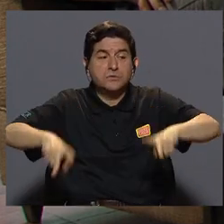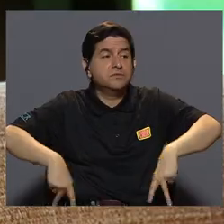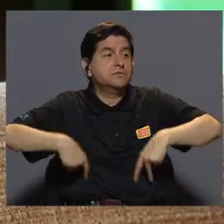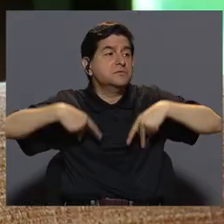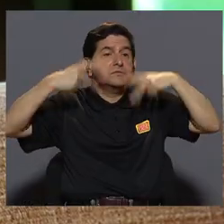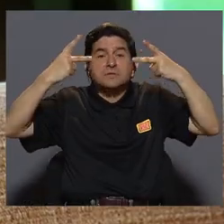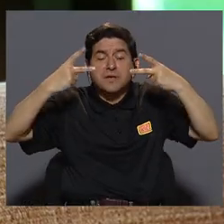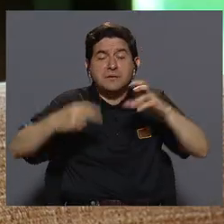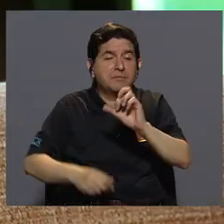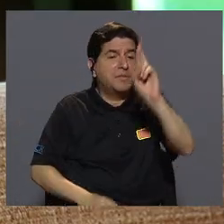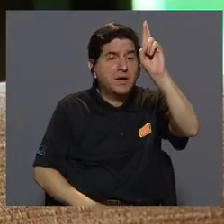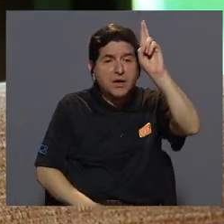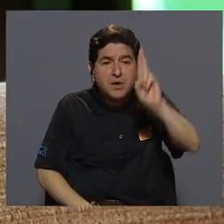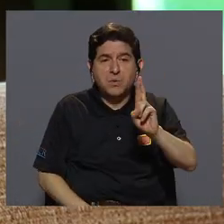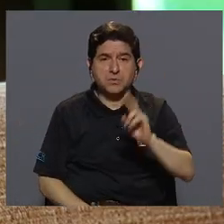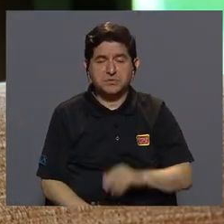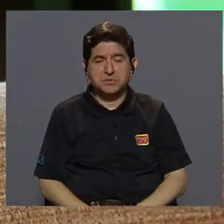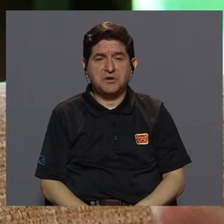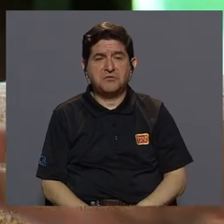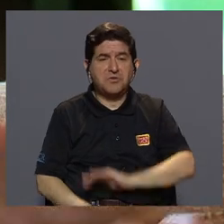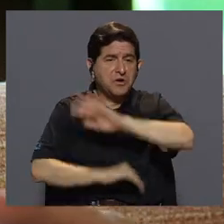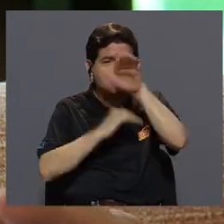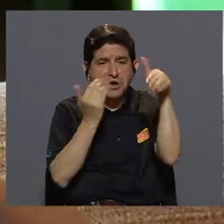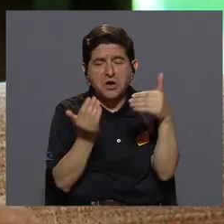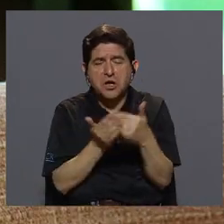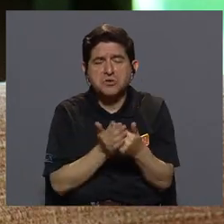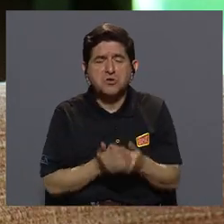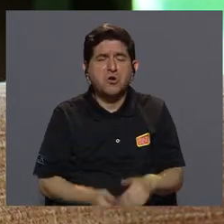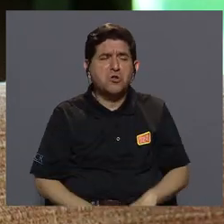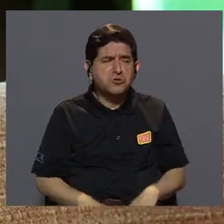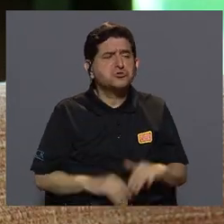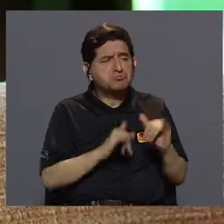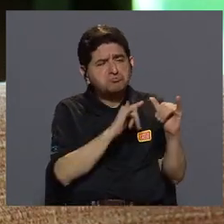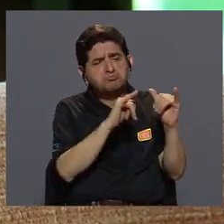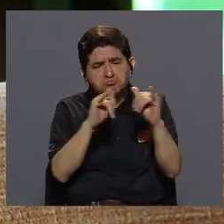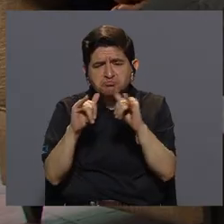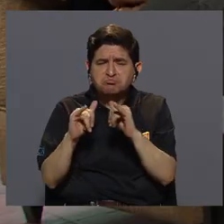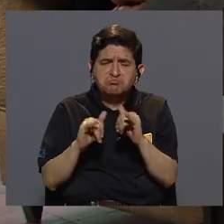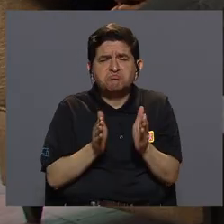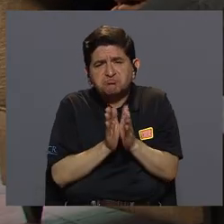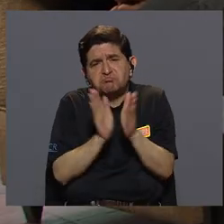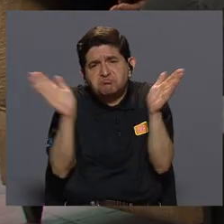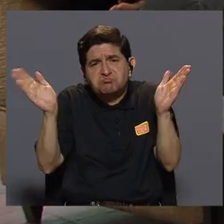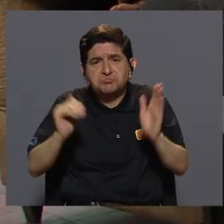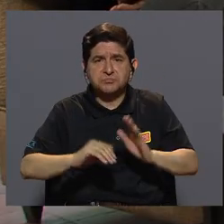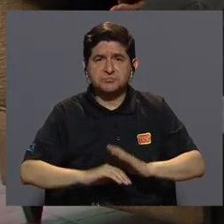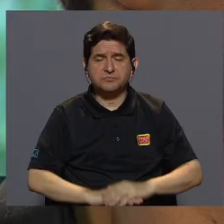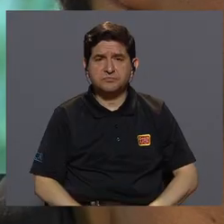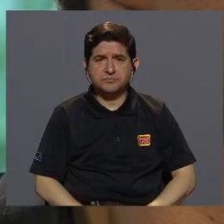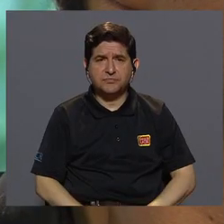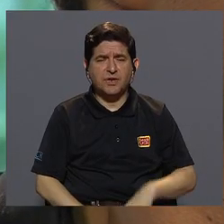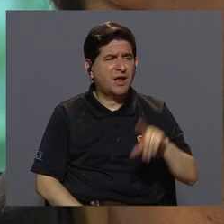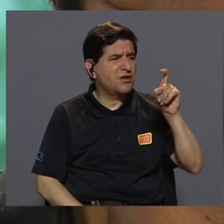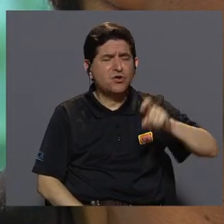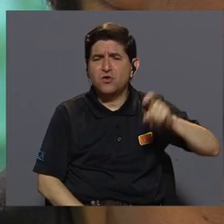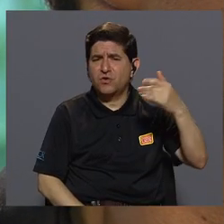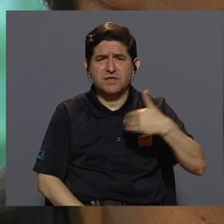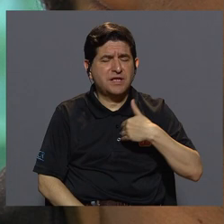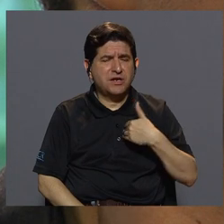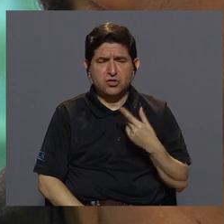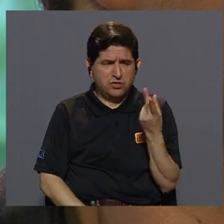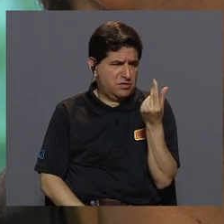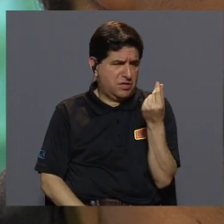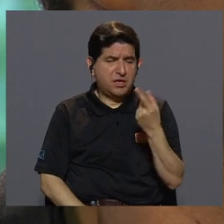de vida de Costa Rica, pues donde todos somos bastante iguales, ¿verdad? Y no se necesitaba